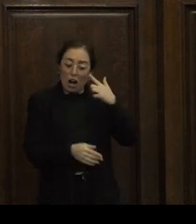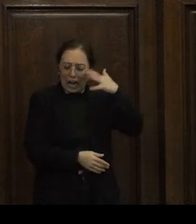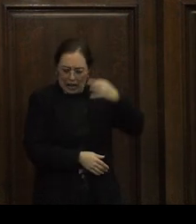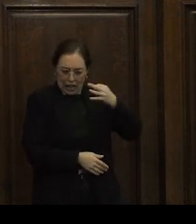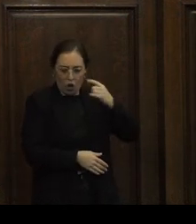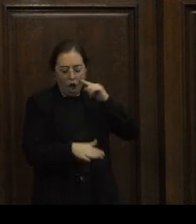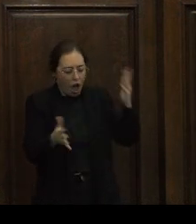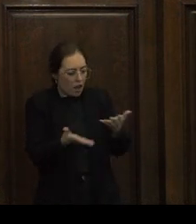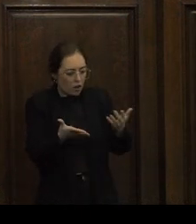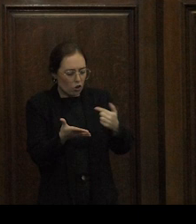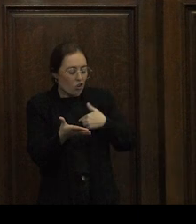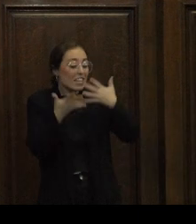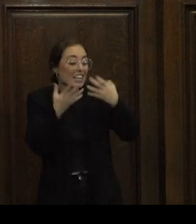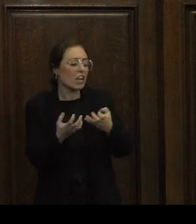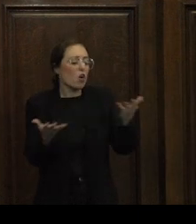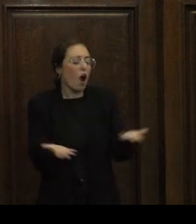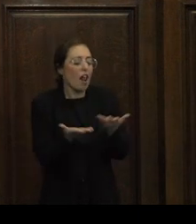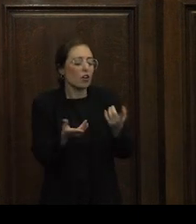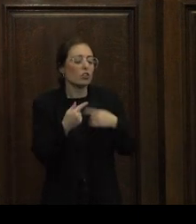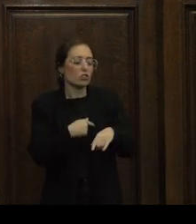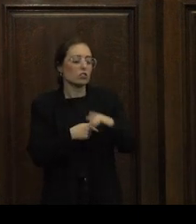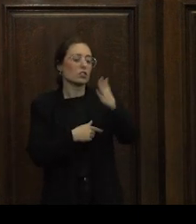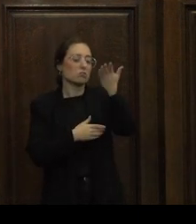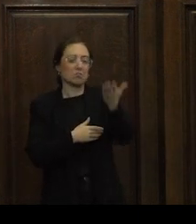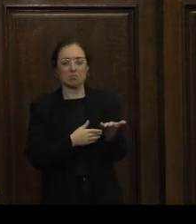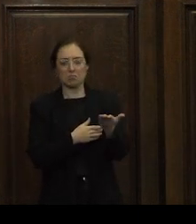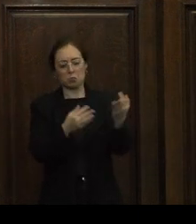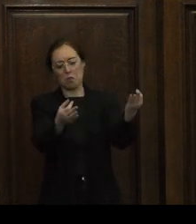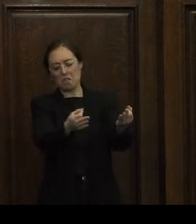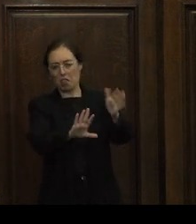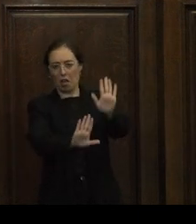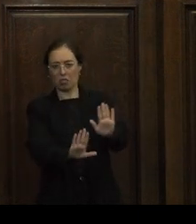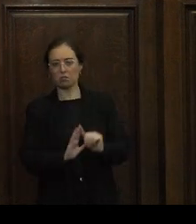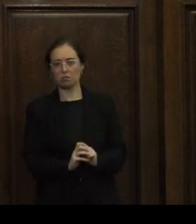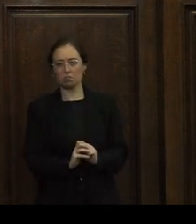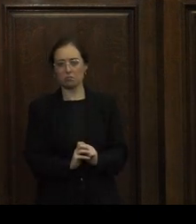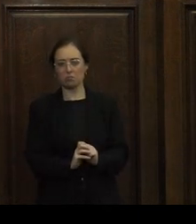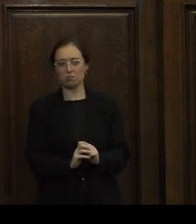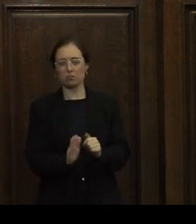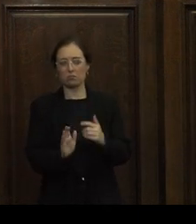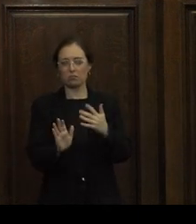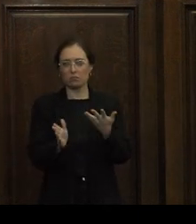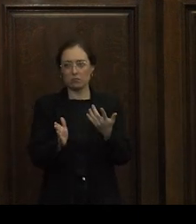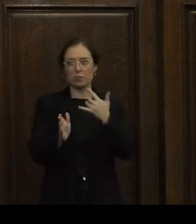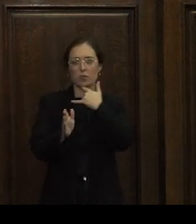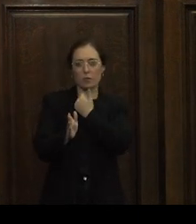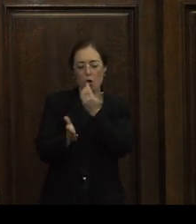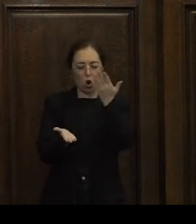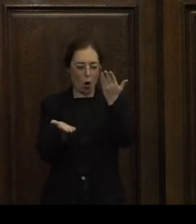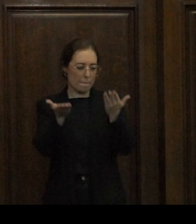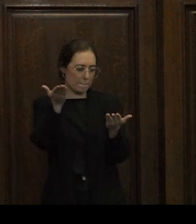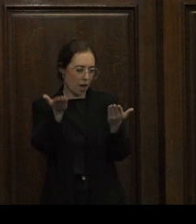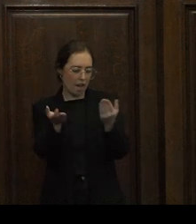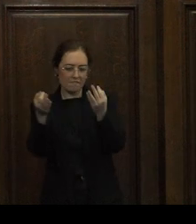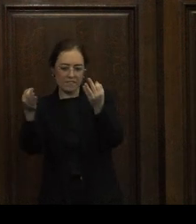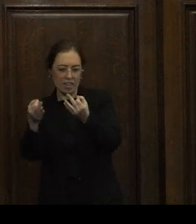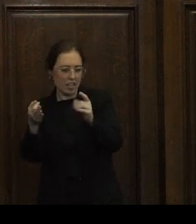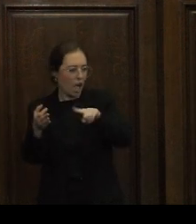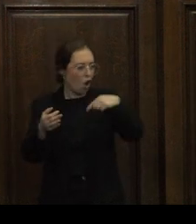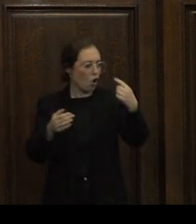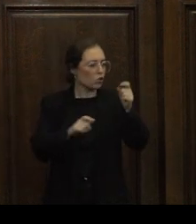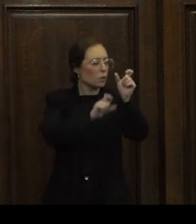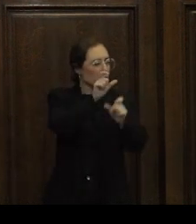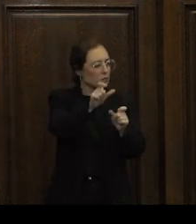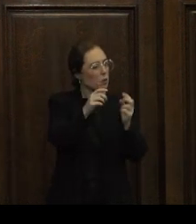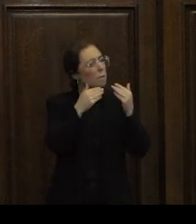algo, por lo tanto, es cierto, ¿no? No como lo que pasaba antes, que había que contrastar con la realidad, con los